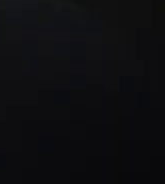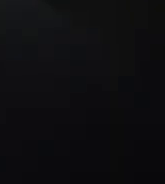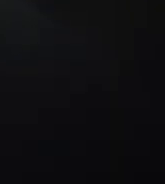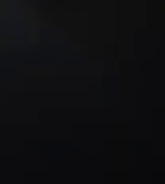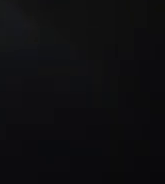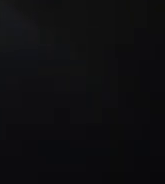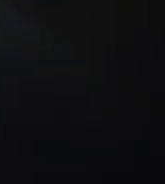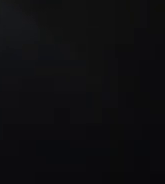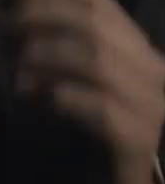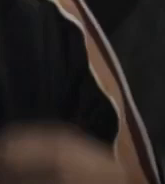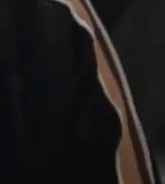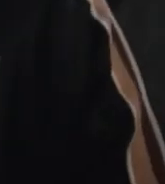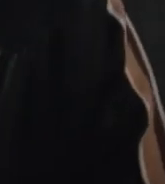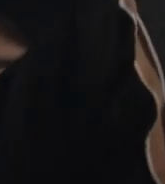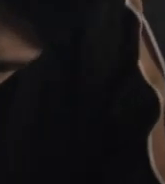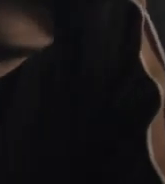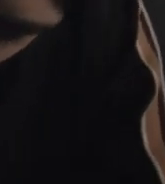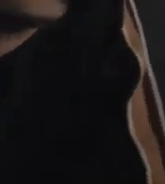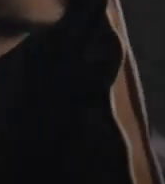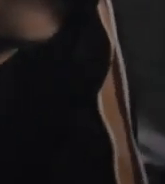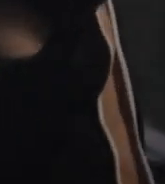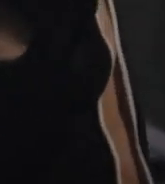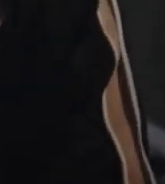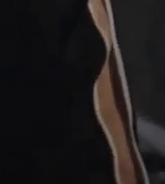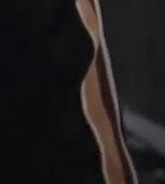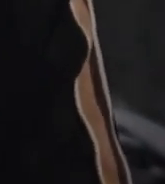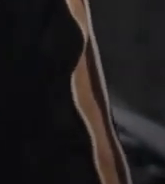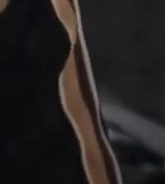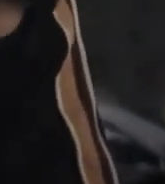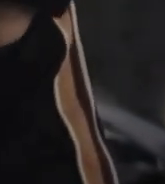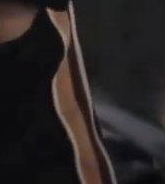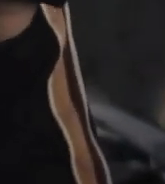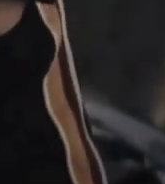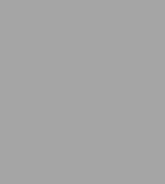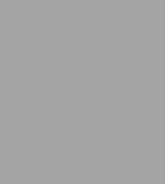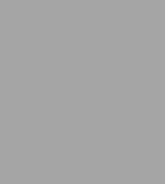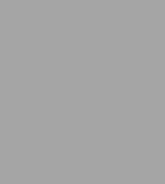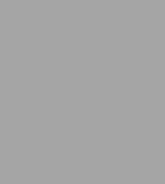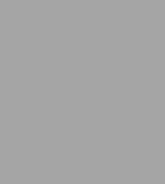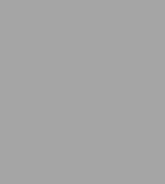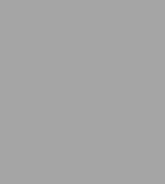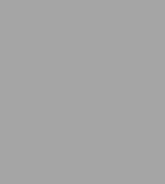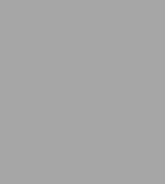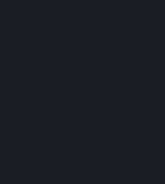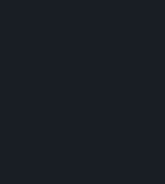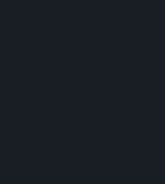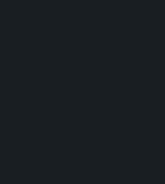Escucha su corazón y muéstrale que no está solo.